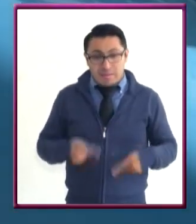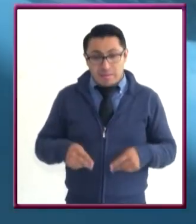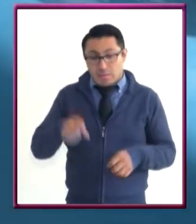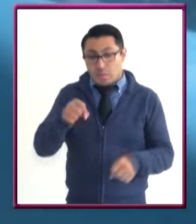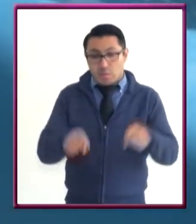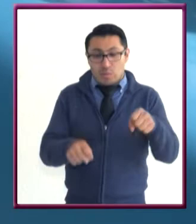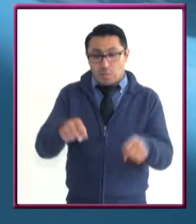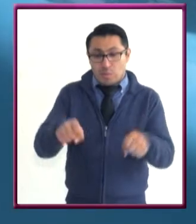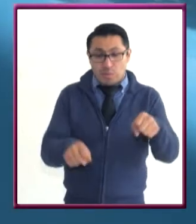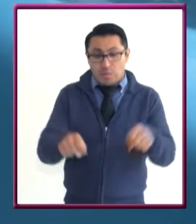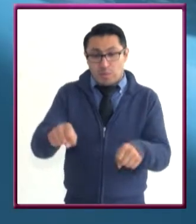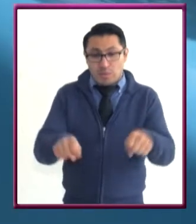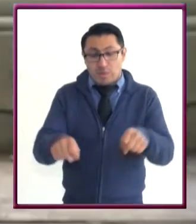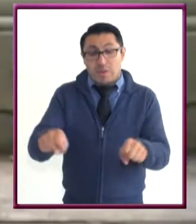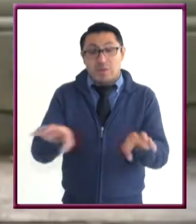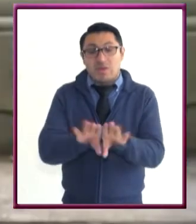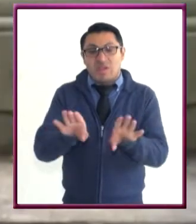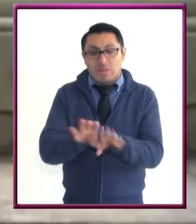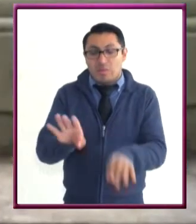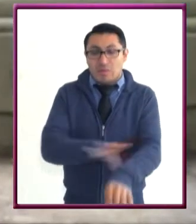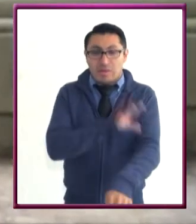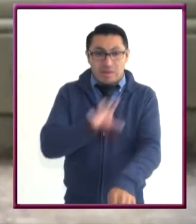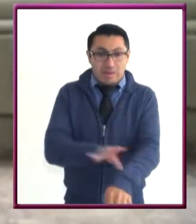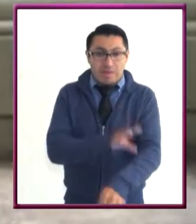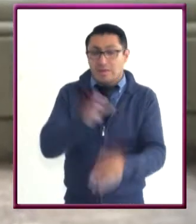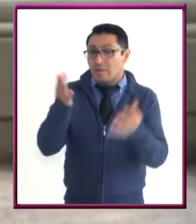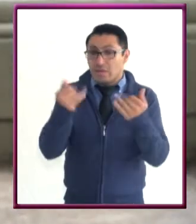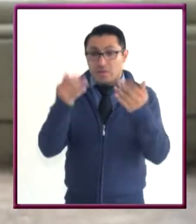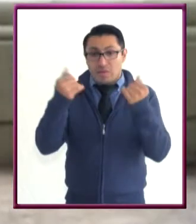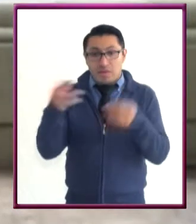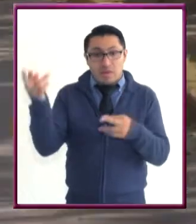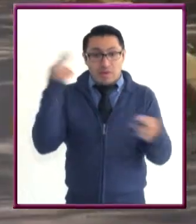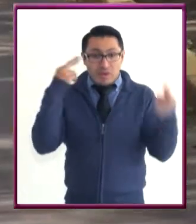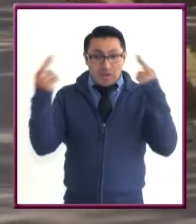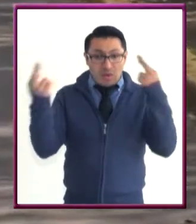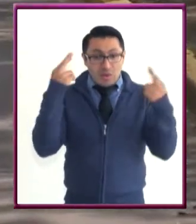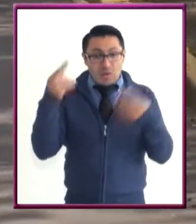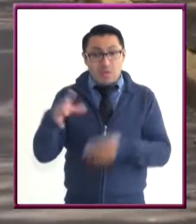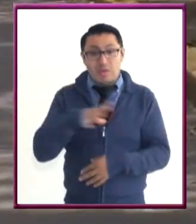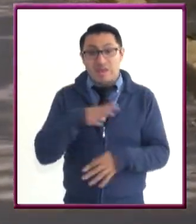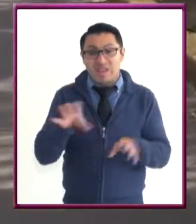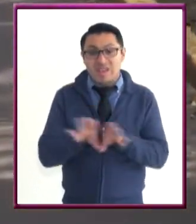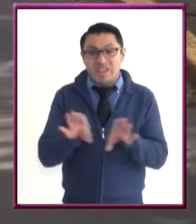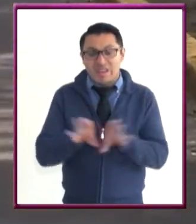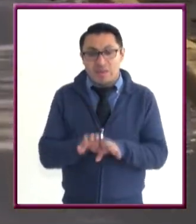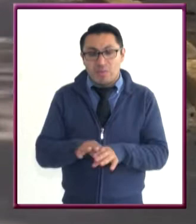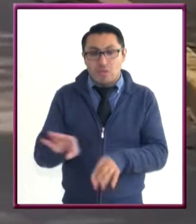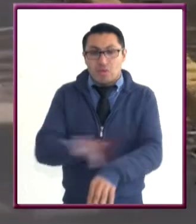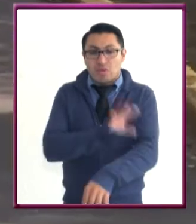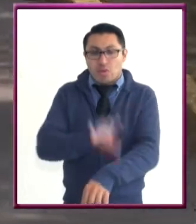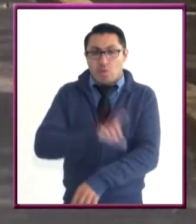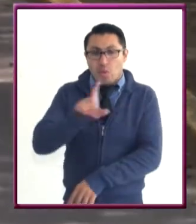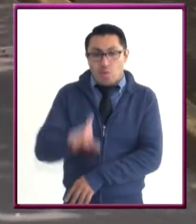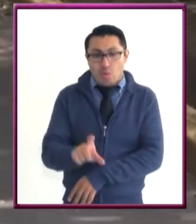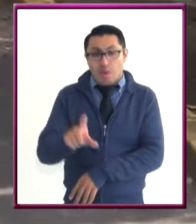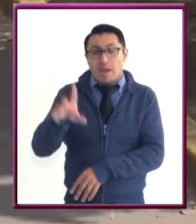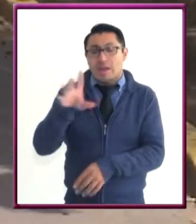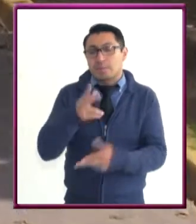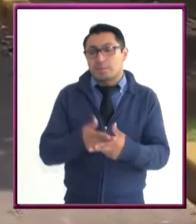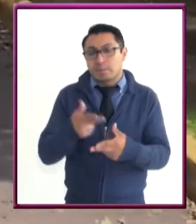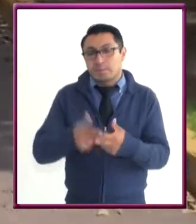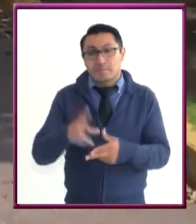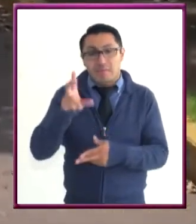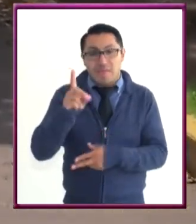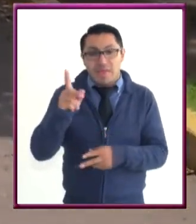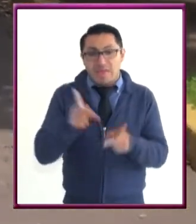completamente eléctricos, por lo que no generan ni emisiones de CO2 ni ruido. Tienen un rango, la batería, de hasta 30 kilómetros, o